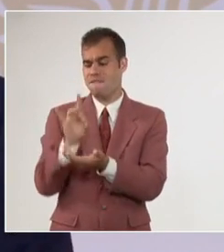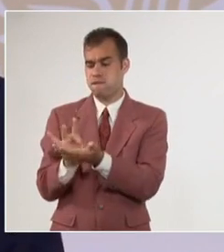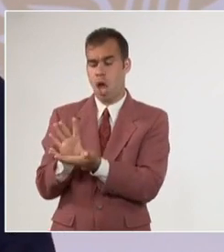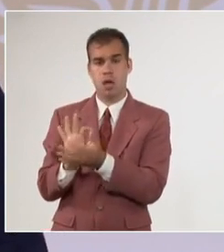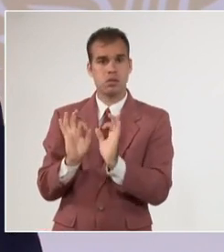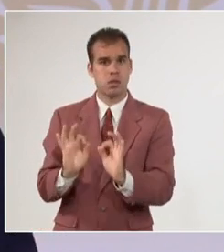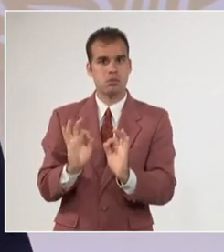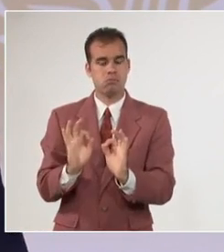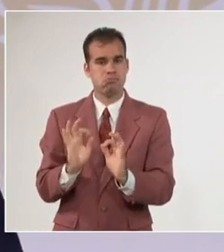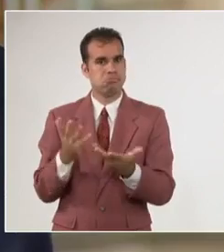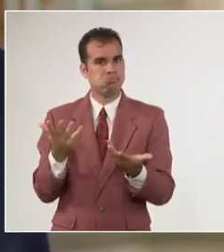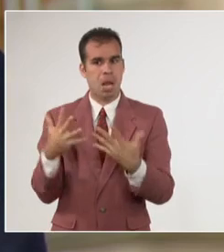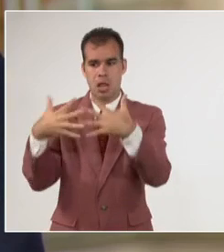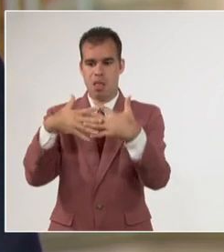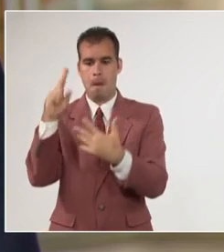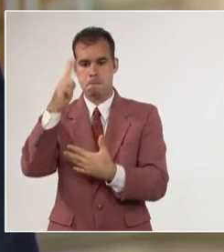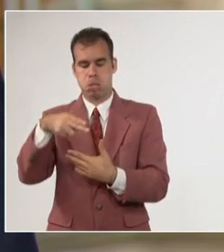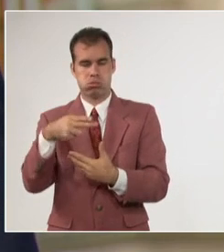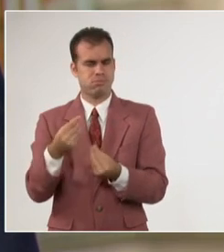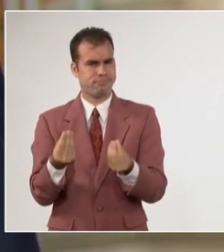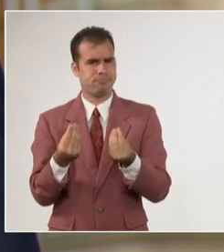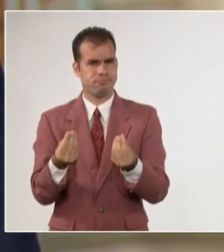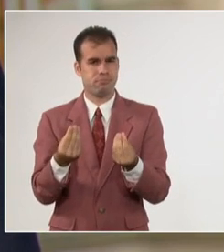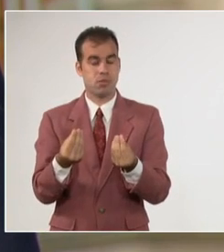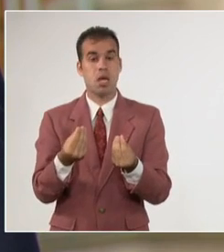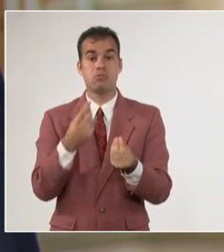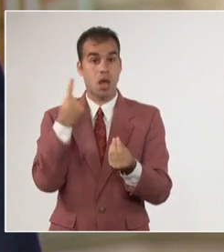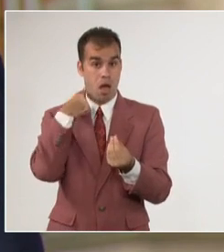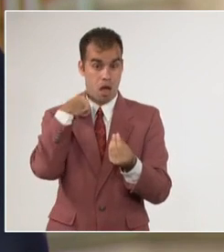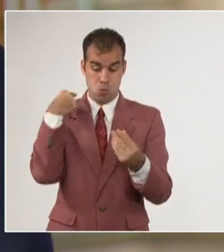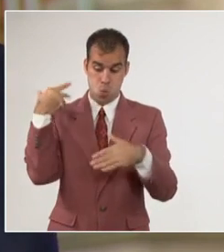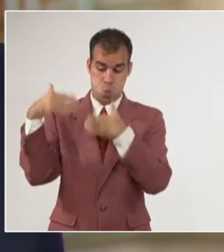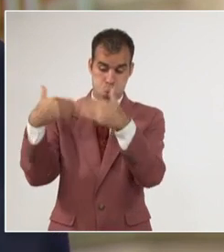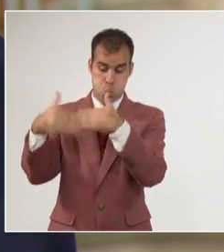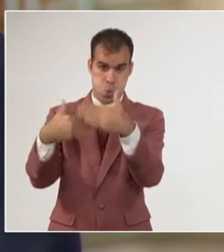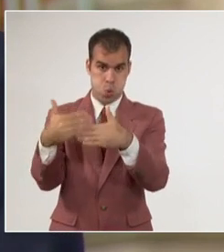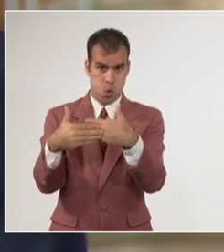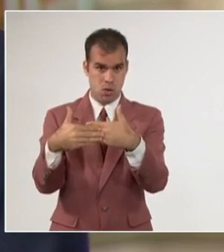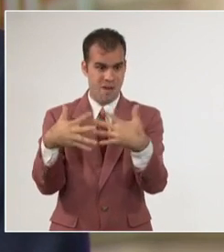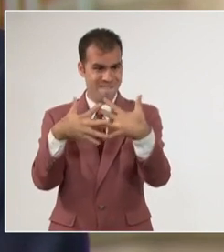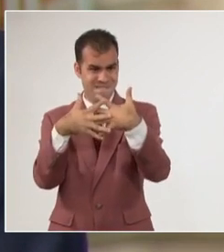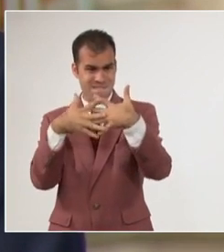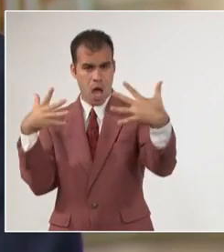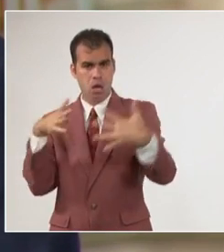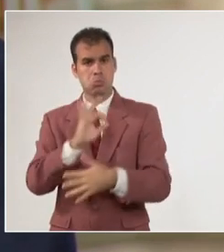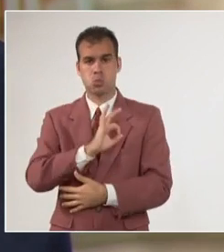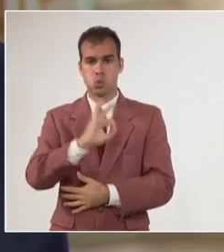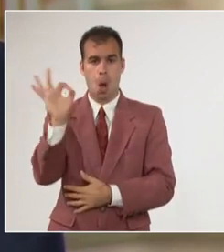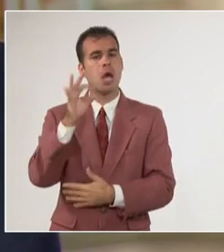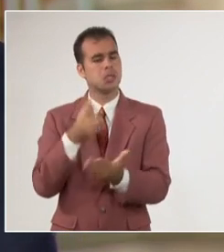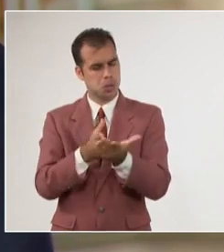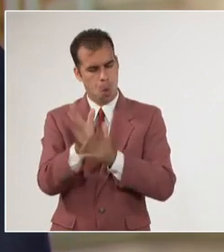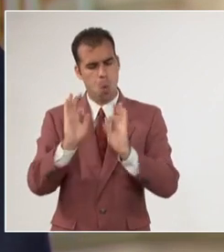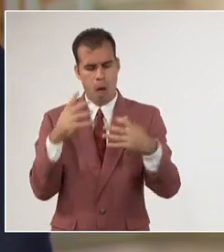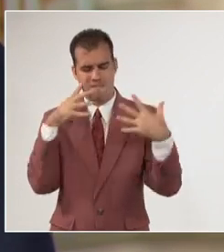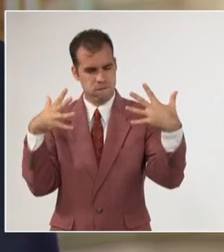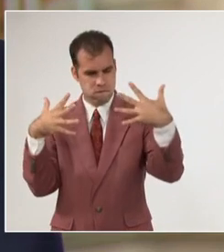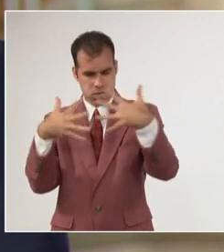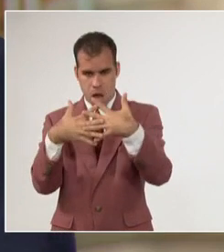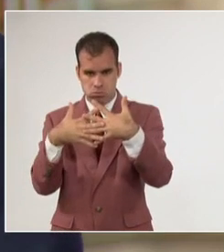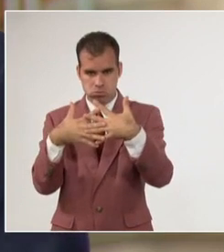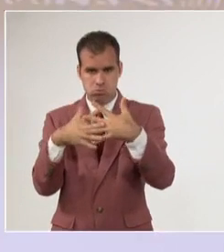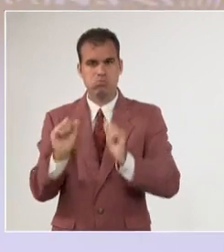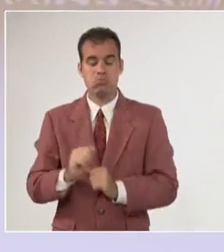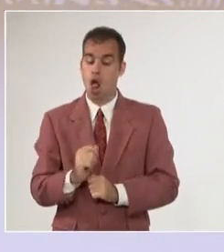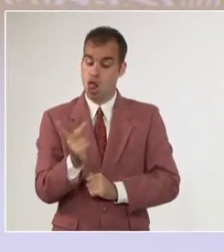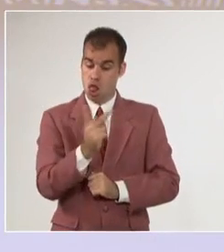años, jamás se ha quebrado lo que la historia unió indisolublemente. Nuestros dos países han honrado sus